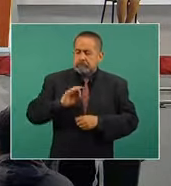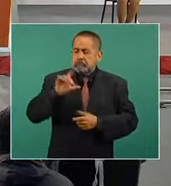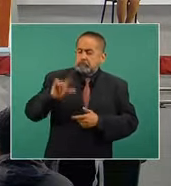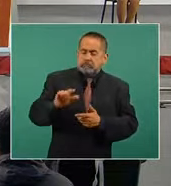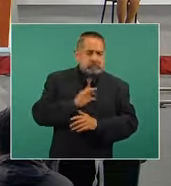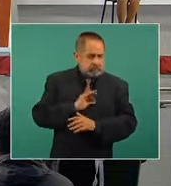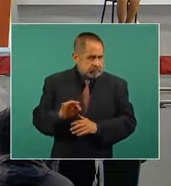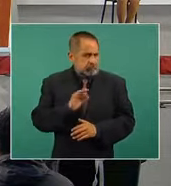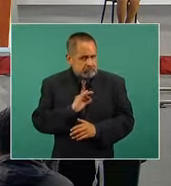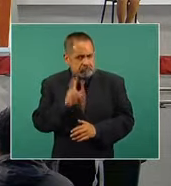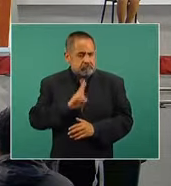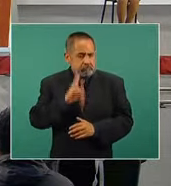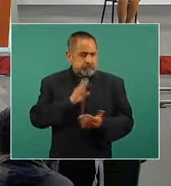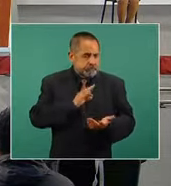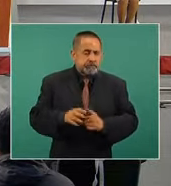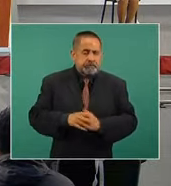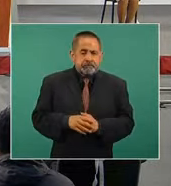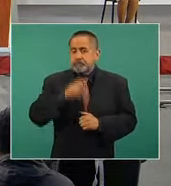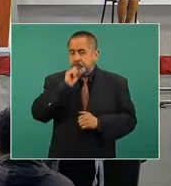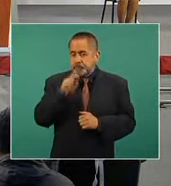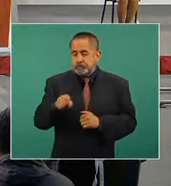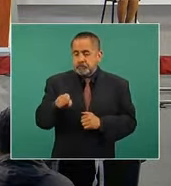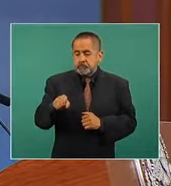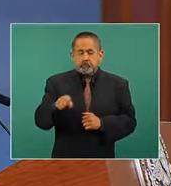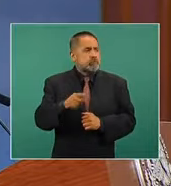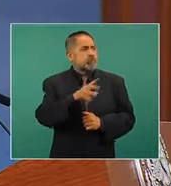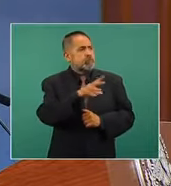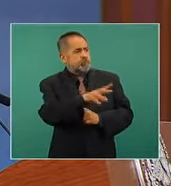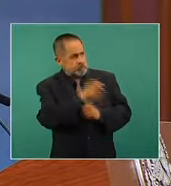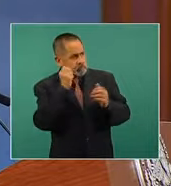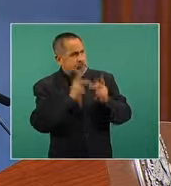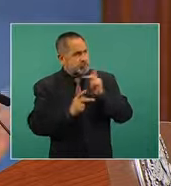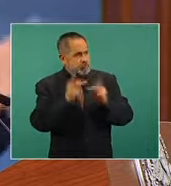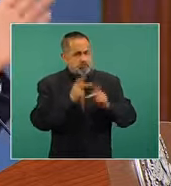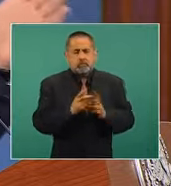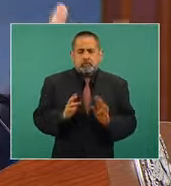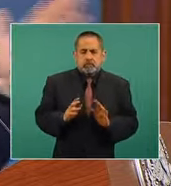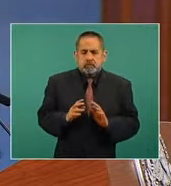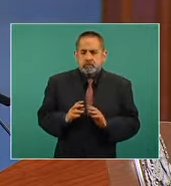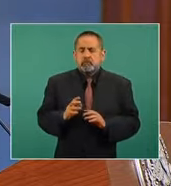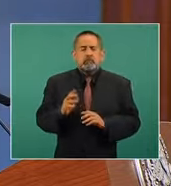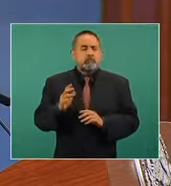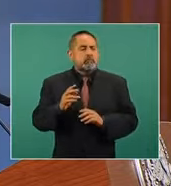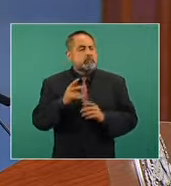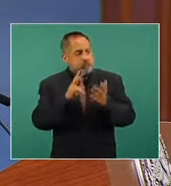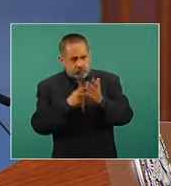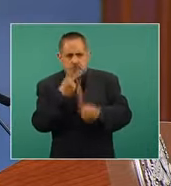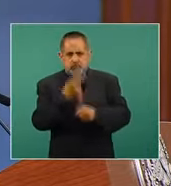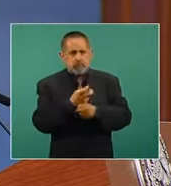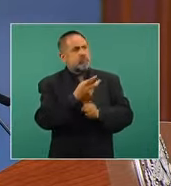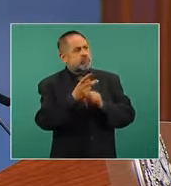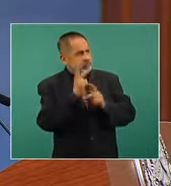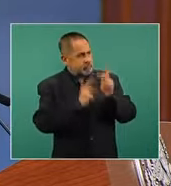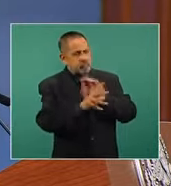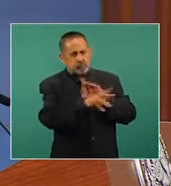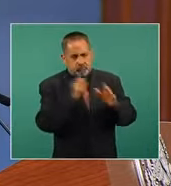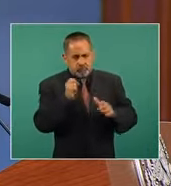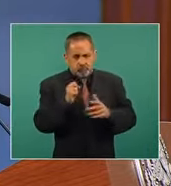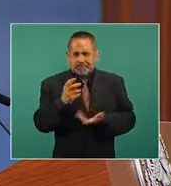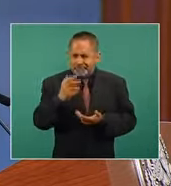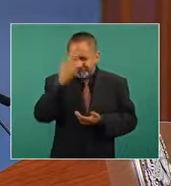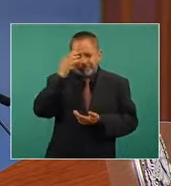también poder sacar créditos constantes en Infonavit. Antes el Infonavit estaba limitado a un solo crédito y todo lo demás lo tenía que